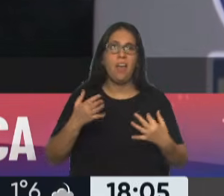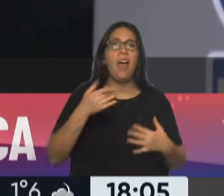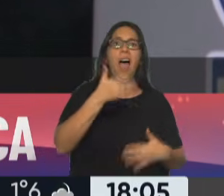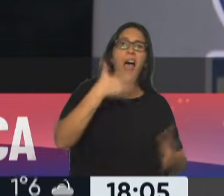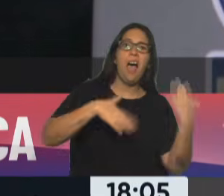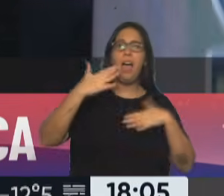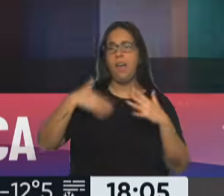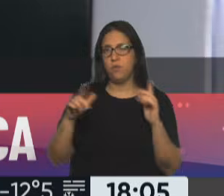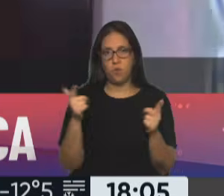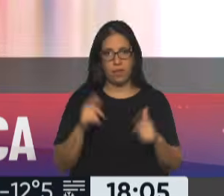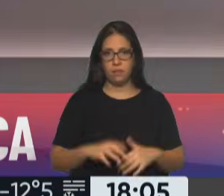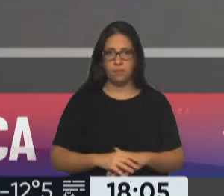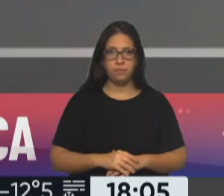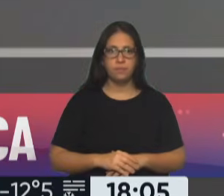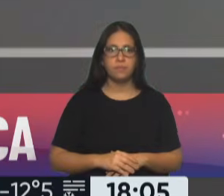ocultar.